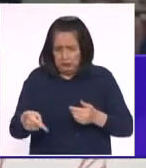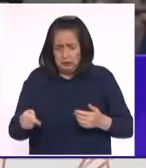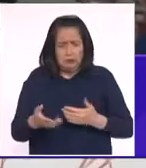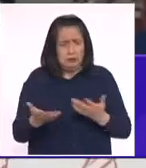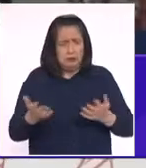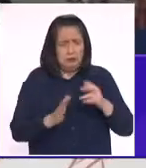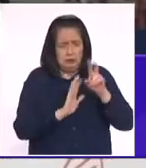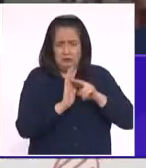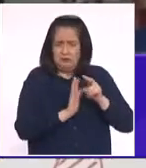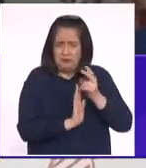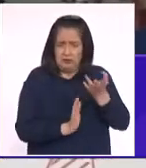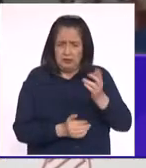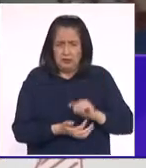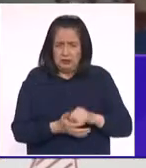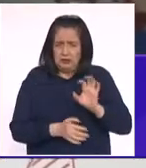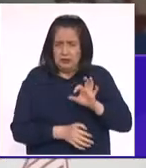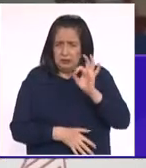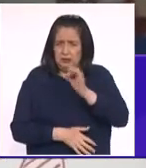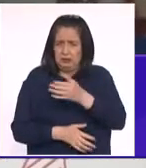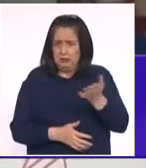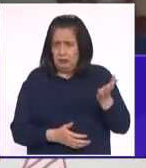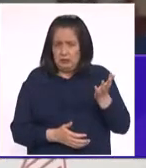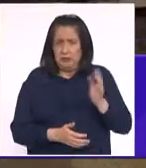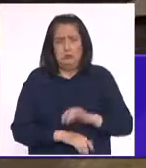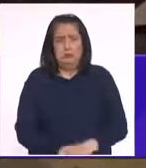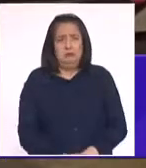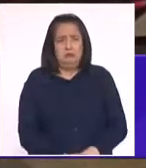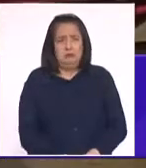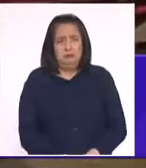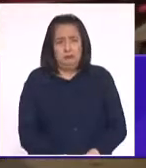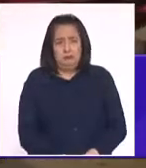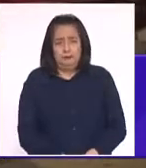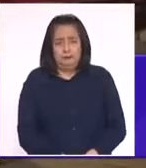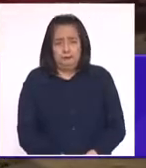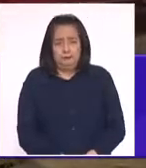videos que se le ha encontrado todo.